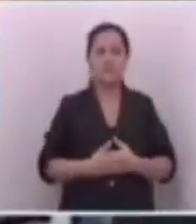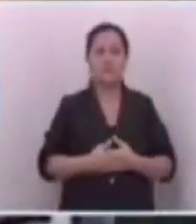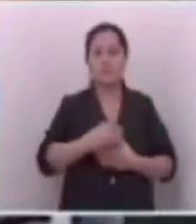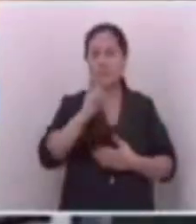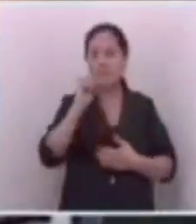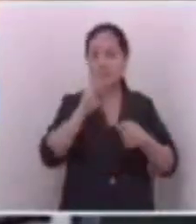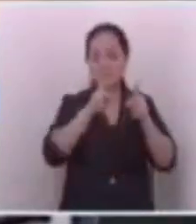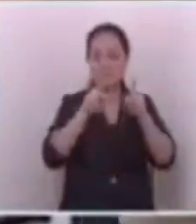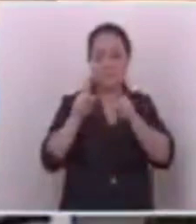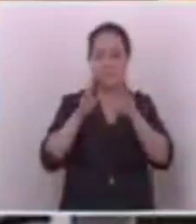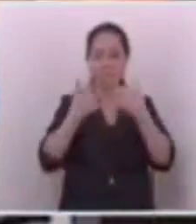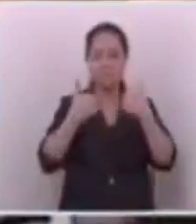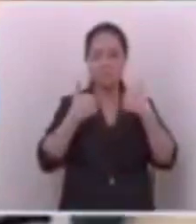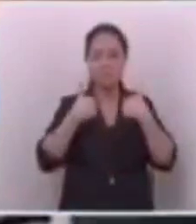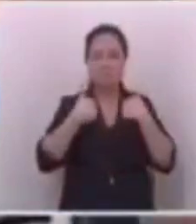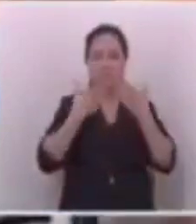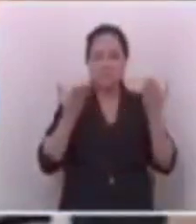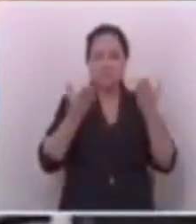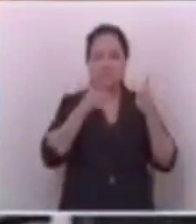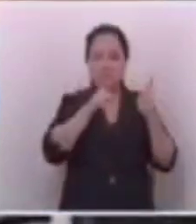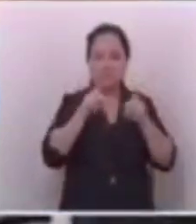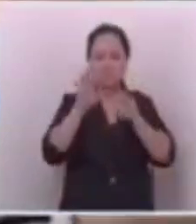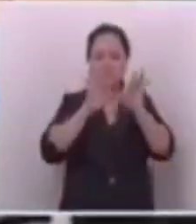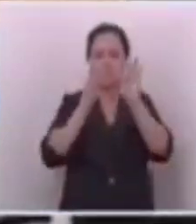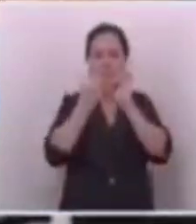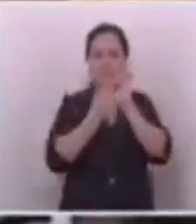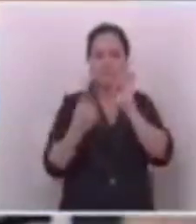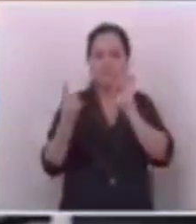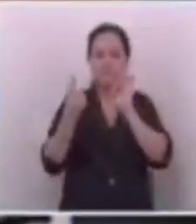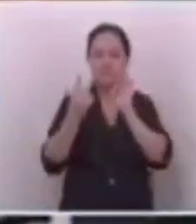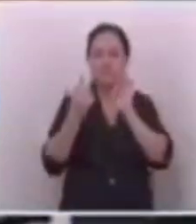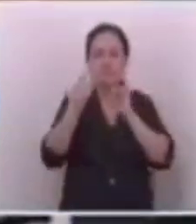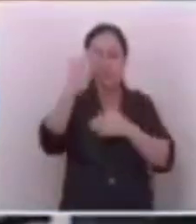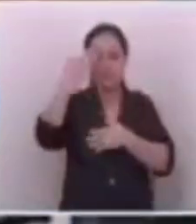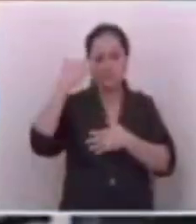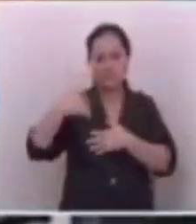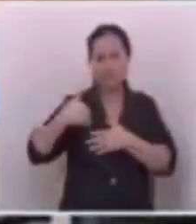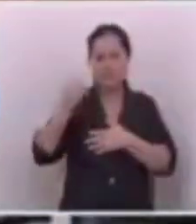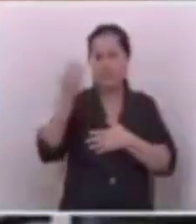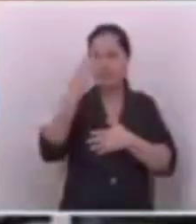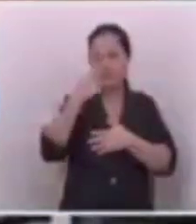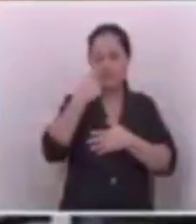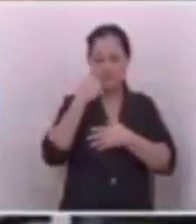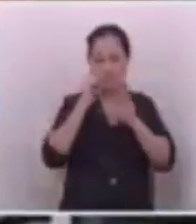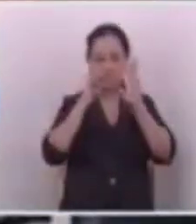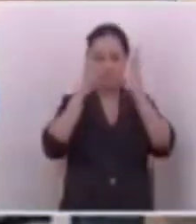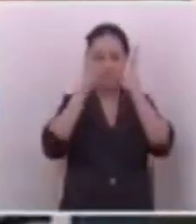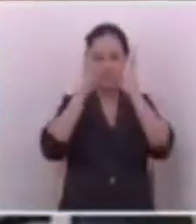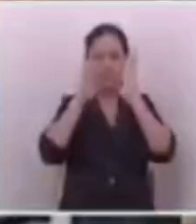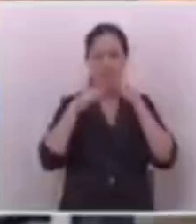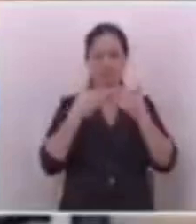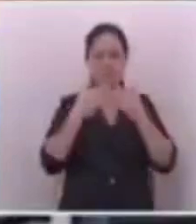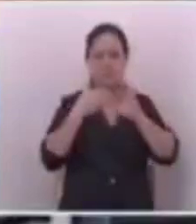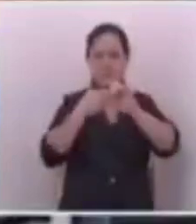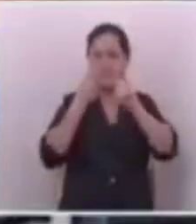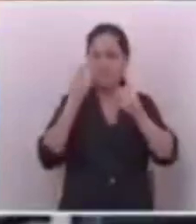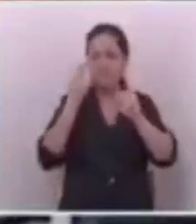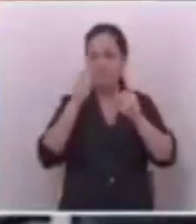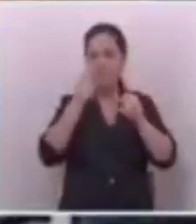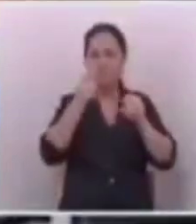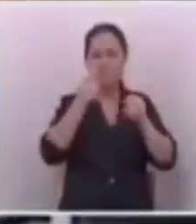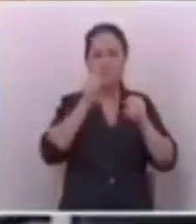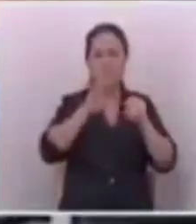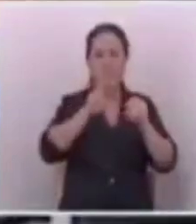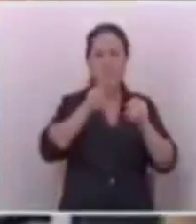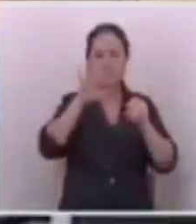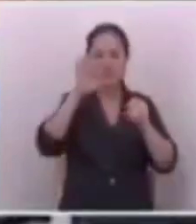los planes que ya habían hecho muchas personas, muchas mujeres que nos están viendo, con el retiro que pensaban hacer